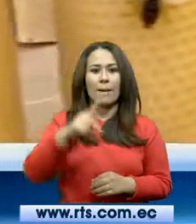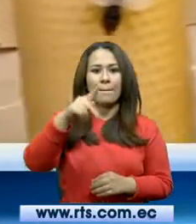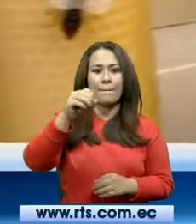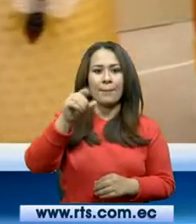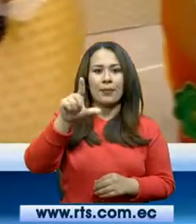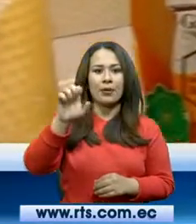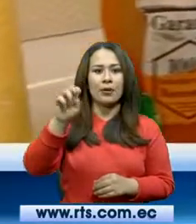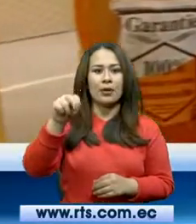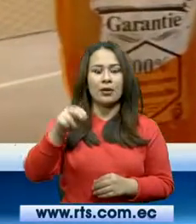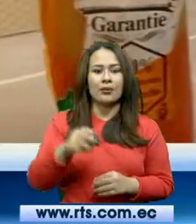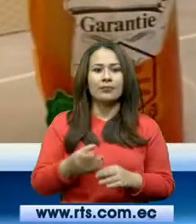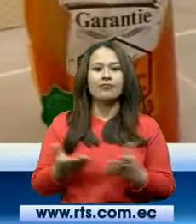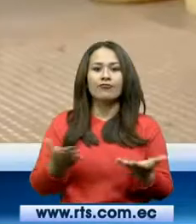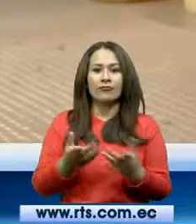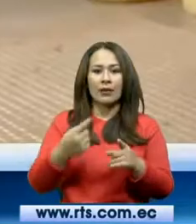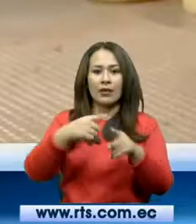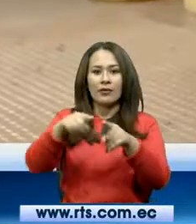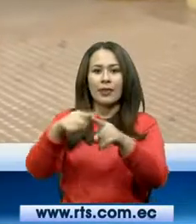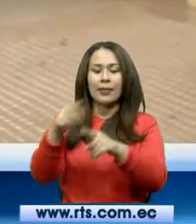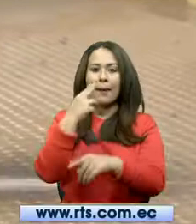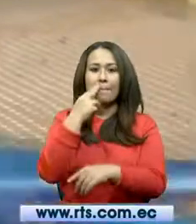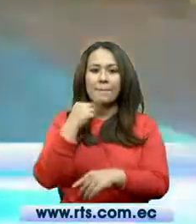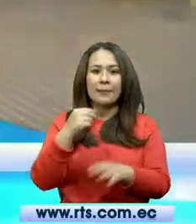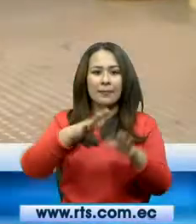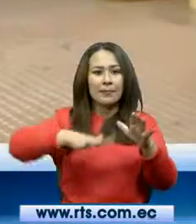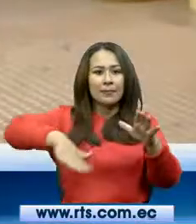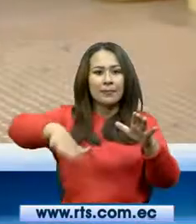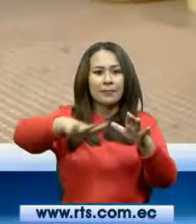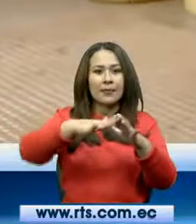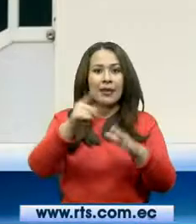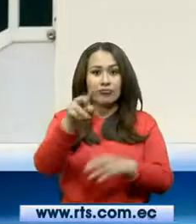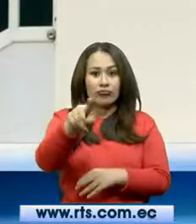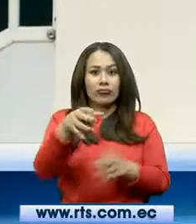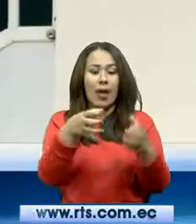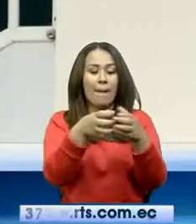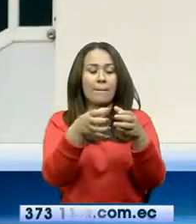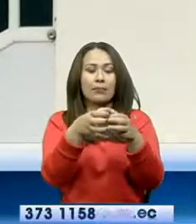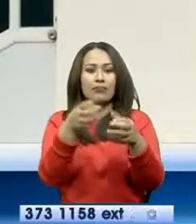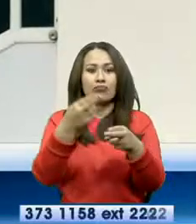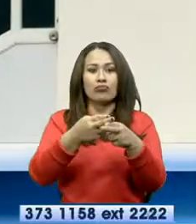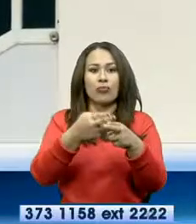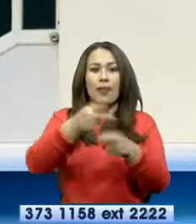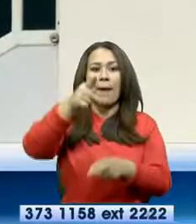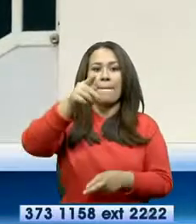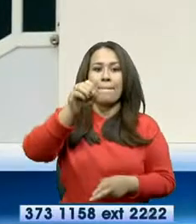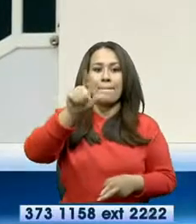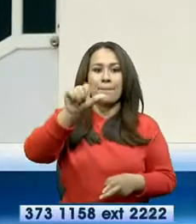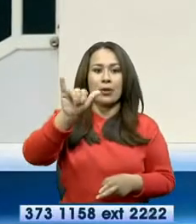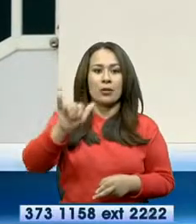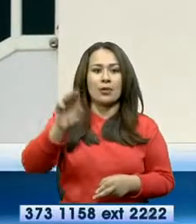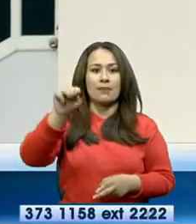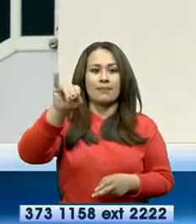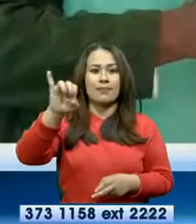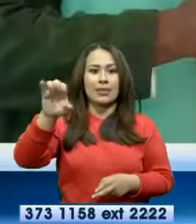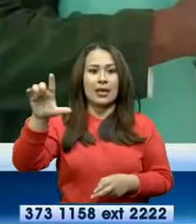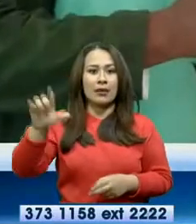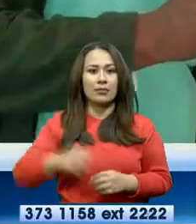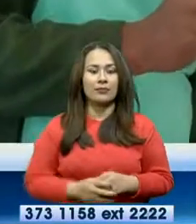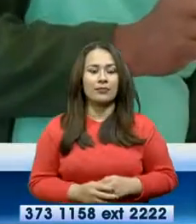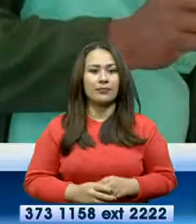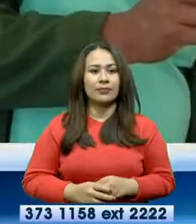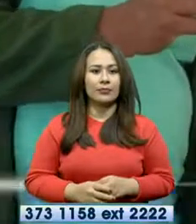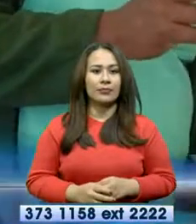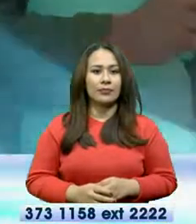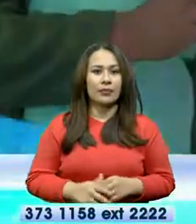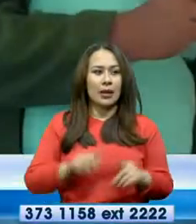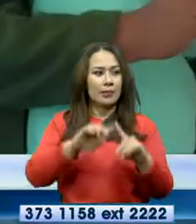miel en distintas presentaciones. De ello se encarga la asociación Polimiel, ubicado en el sector Las Cochas. Primero lo